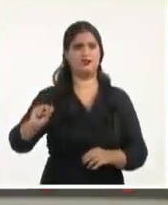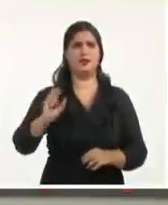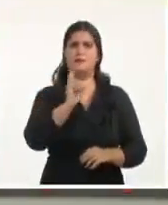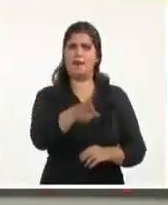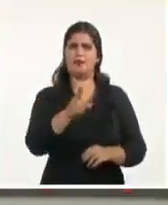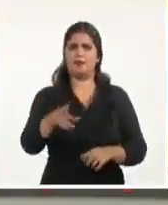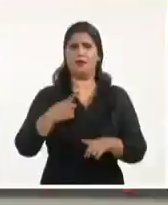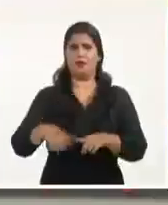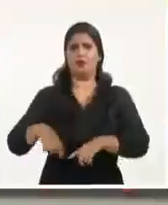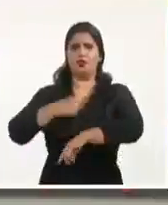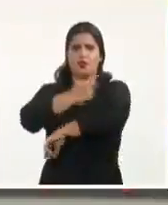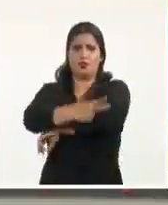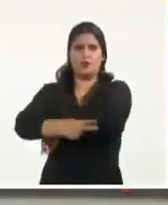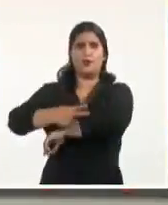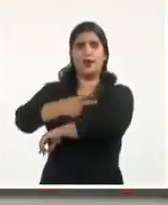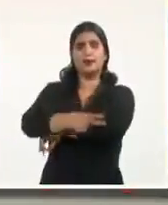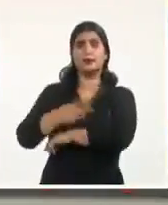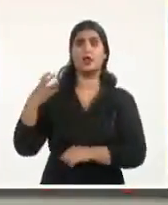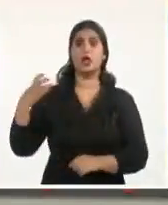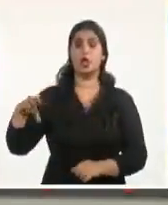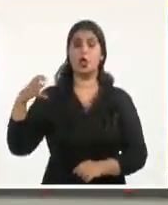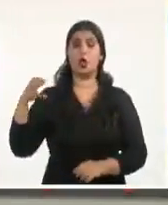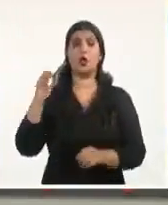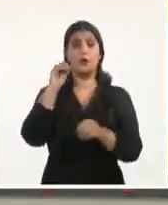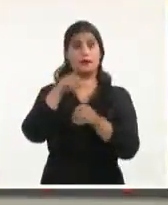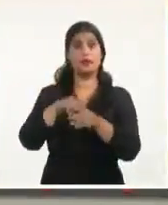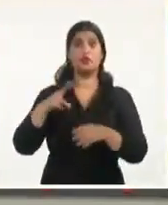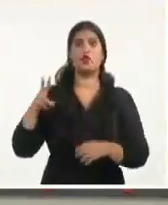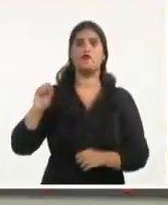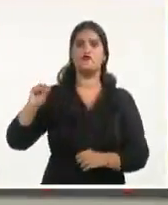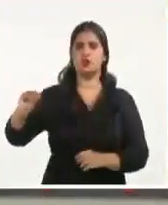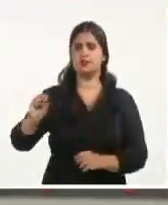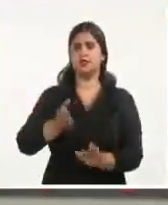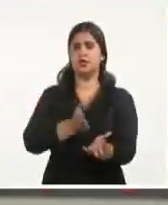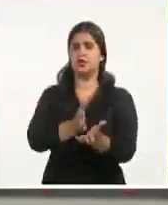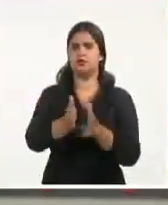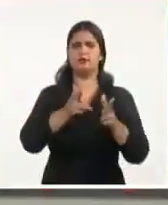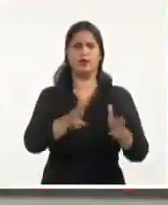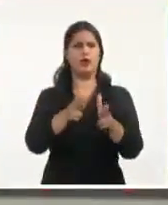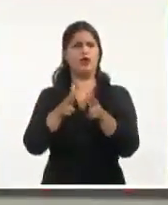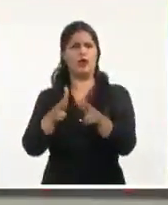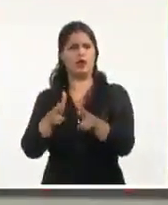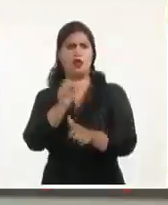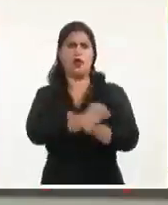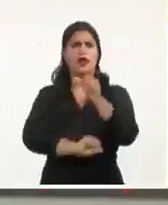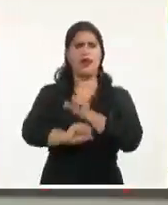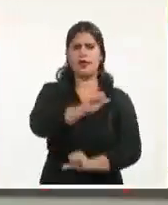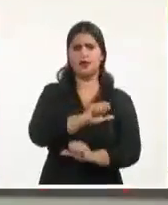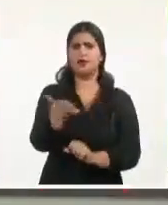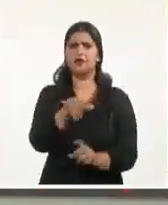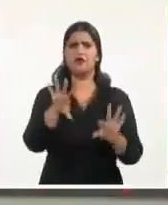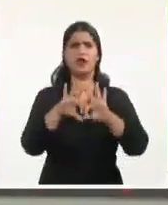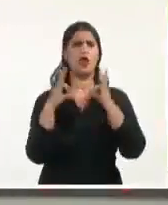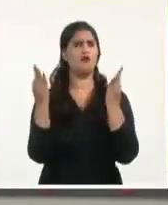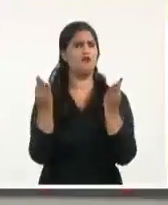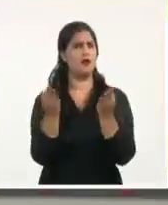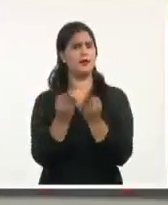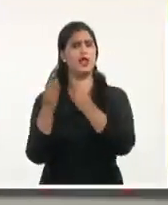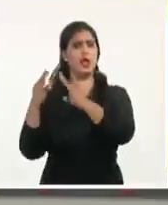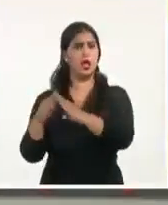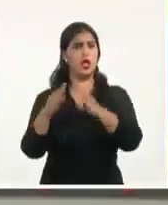Precisamente Colombia sigue bajo un clima de inseguridad y violencia, flagelos que no solo dejan muertos y heridos, sino que obligan a familias y hasta comunidades